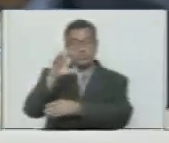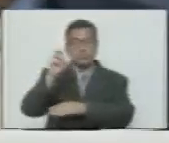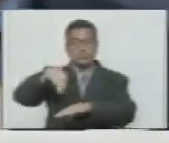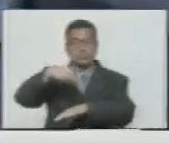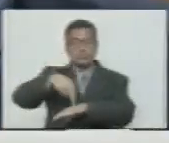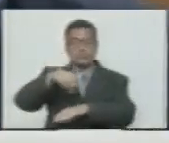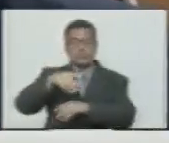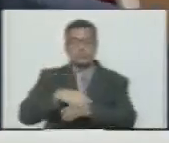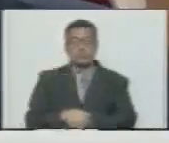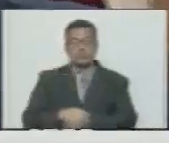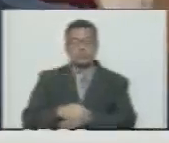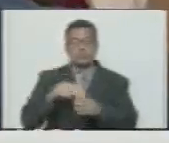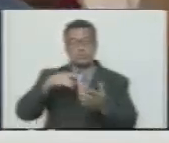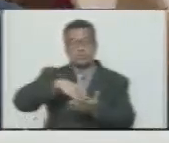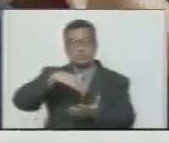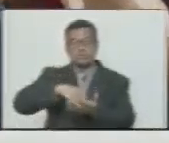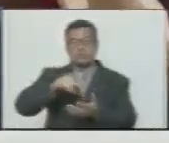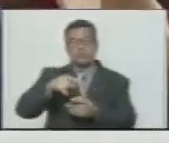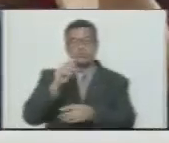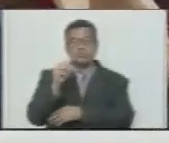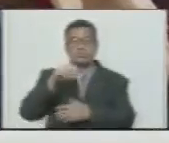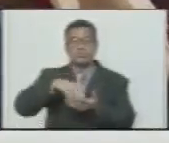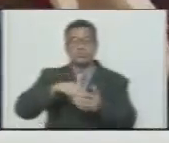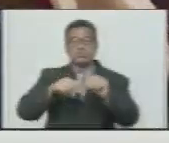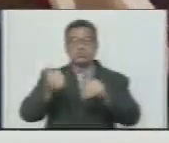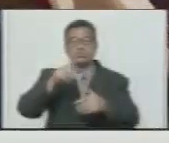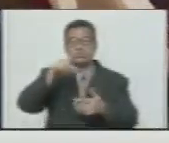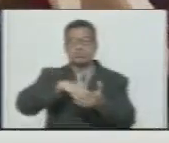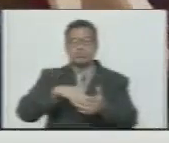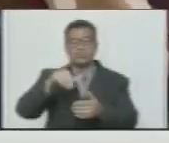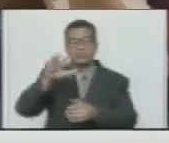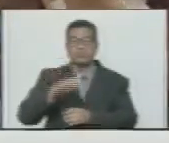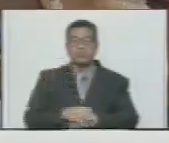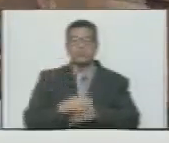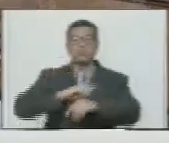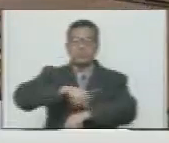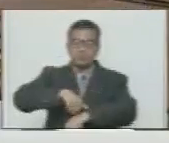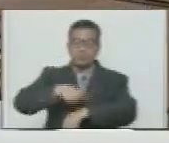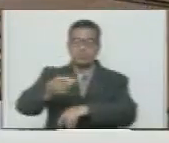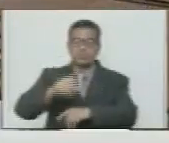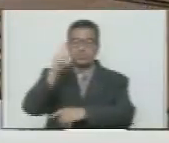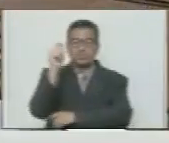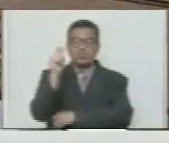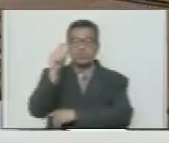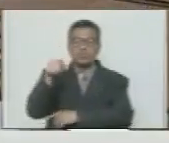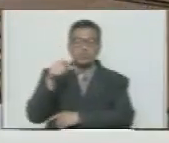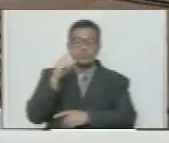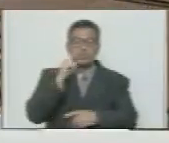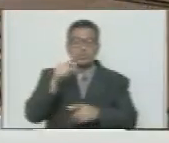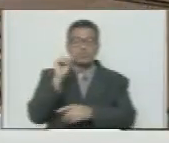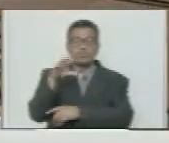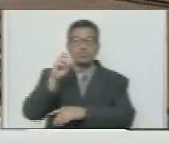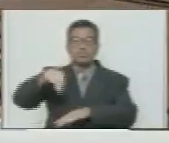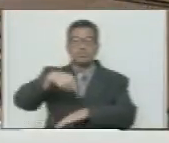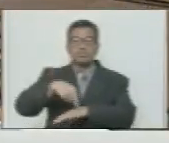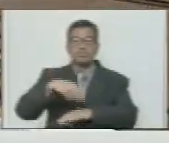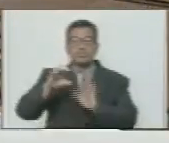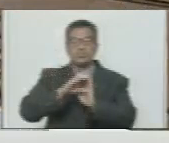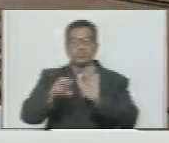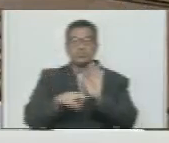a la Asamblea Nacional por el Estado Carabobo para el periodo 2010-2015, posteriormente diputado a la heroica